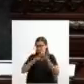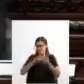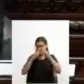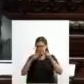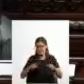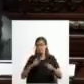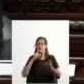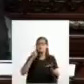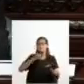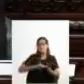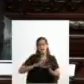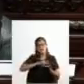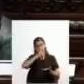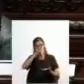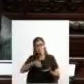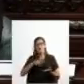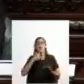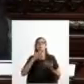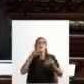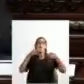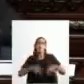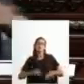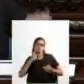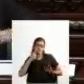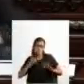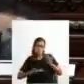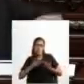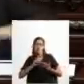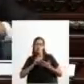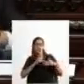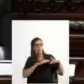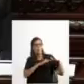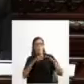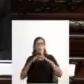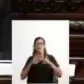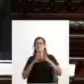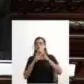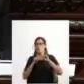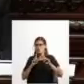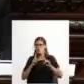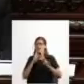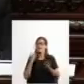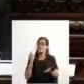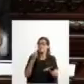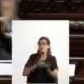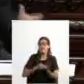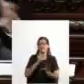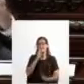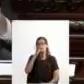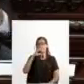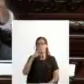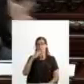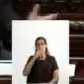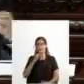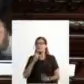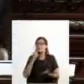que se aportaba y se transfería, que era mucho más justo no hacerlo a todos los padrones, hacia el barrer, sino a quienes aportaban en el IMEBA, que